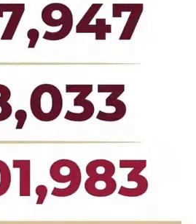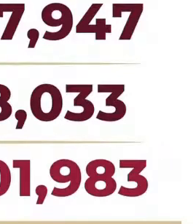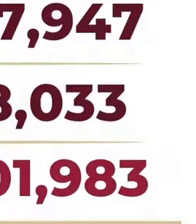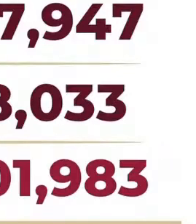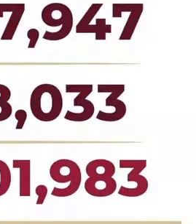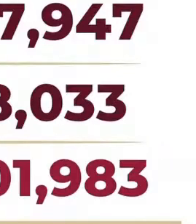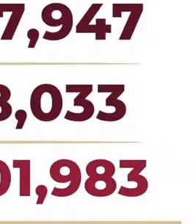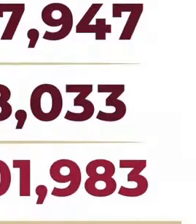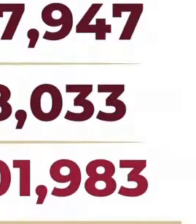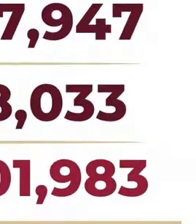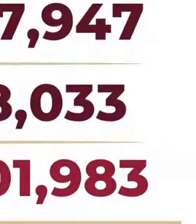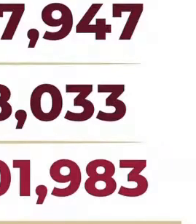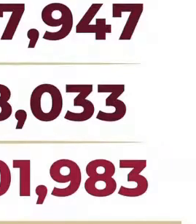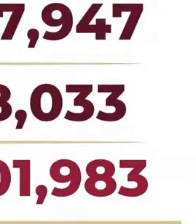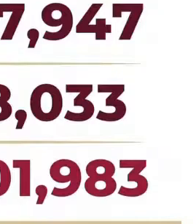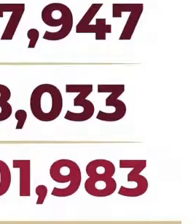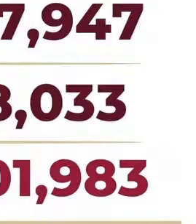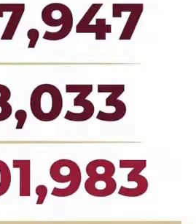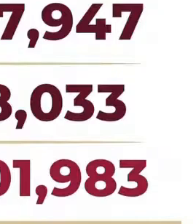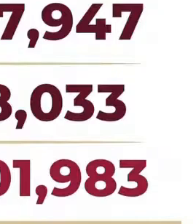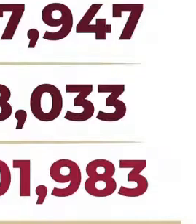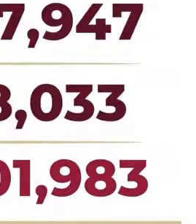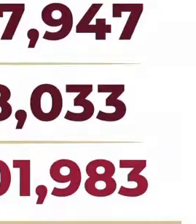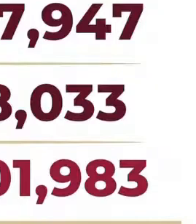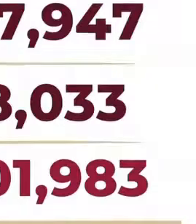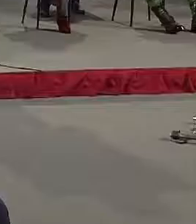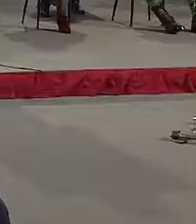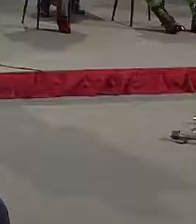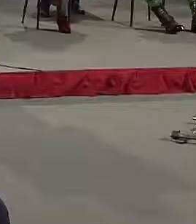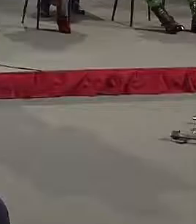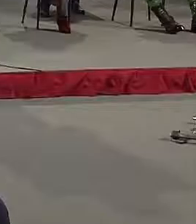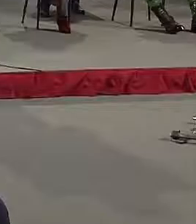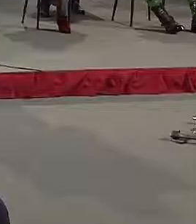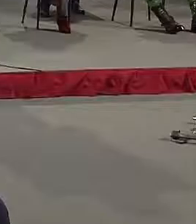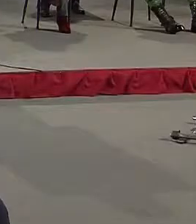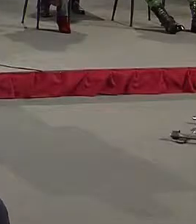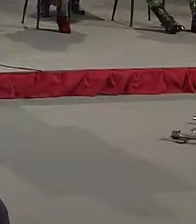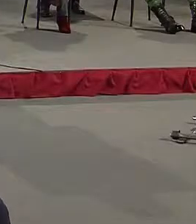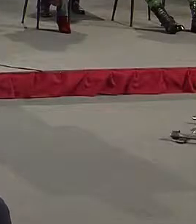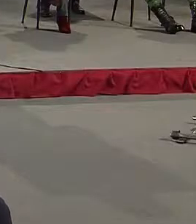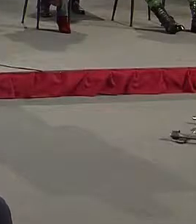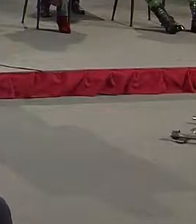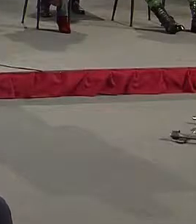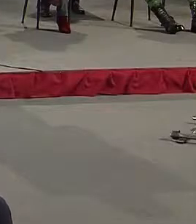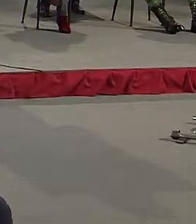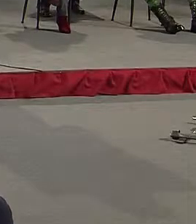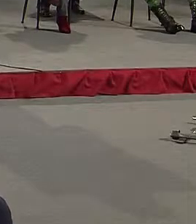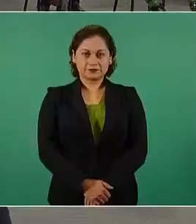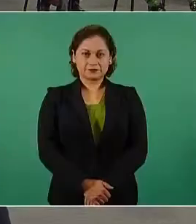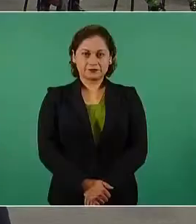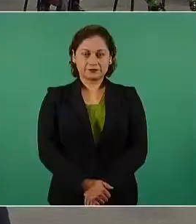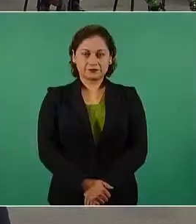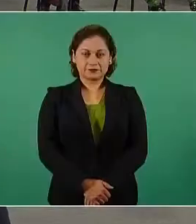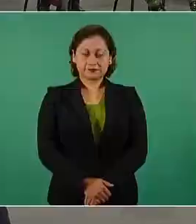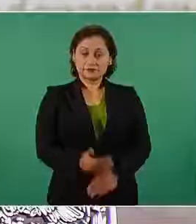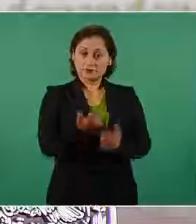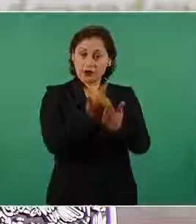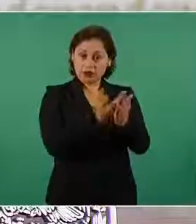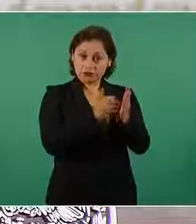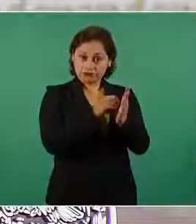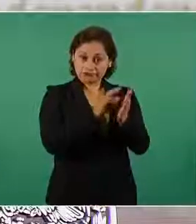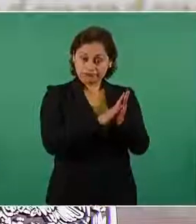149 municipios de las tres entidades. Conforme a las afectaciones registradas y en cumplimiento a